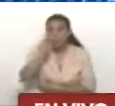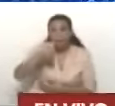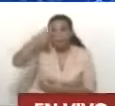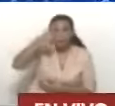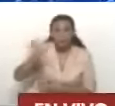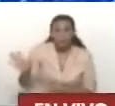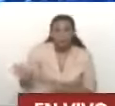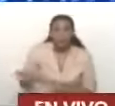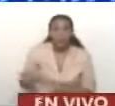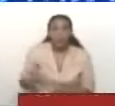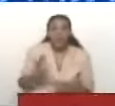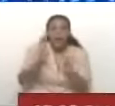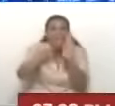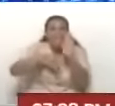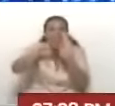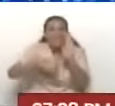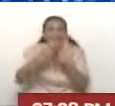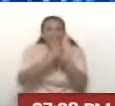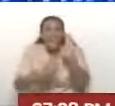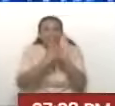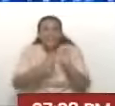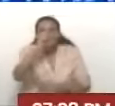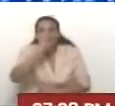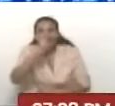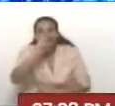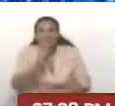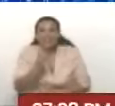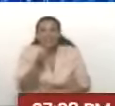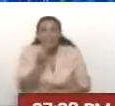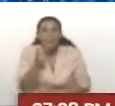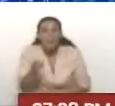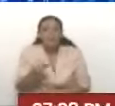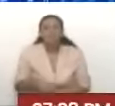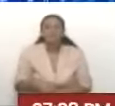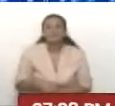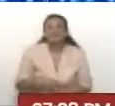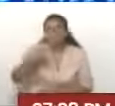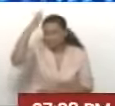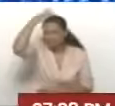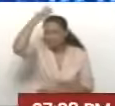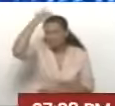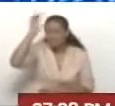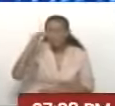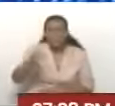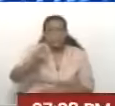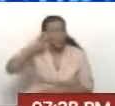Ah, se estaba quitando edad, Luis Guillermo. Mira, Luis Guillermo, siempre te recuerdo.